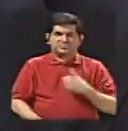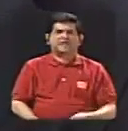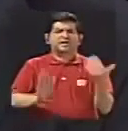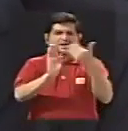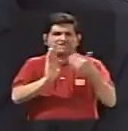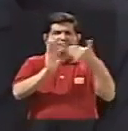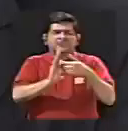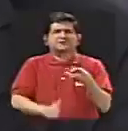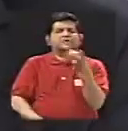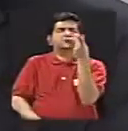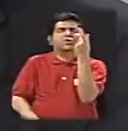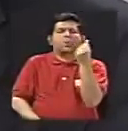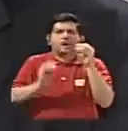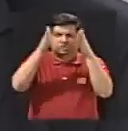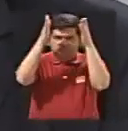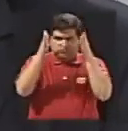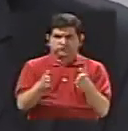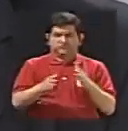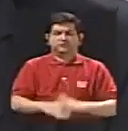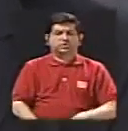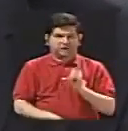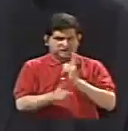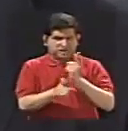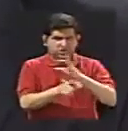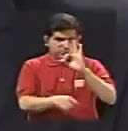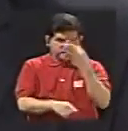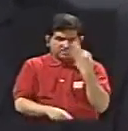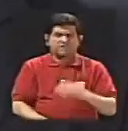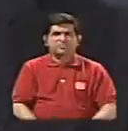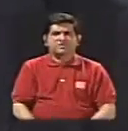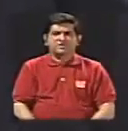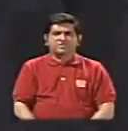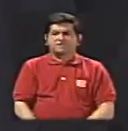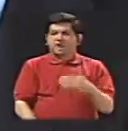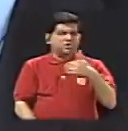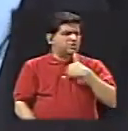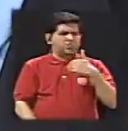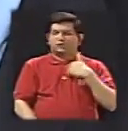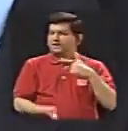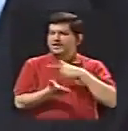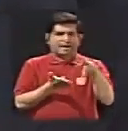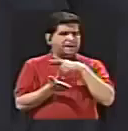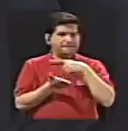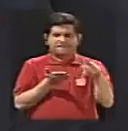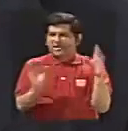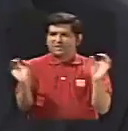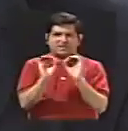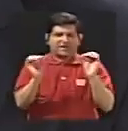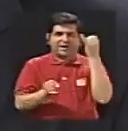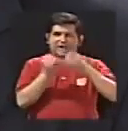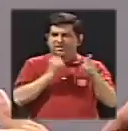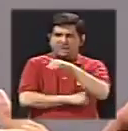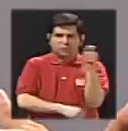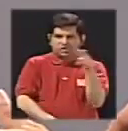afectación? ¿Cuántos maestros efectivamente no han recibido un salario en los últimos